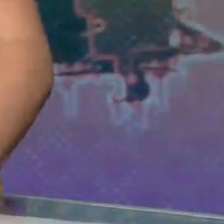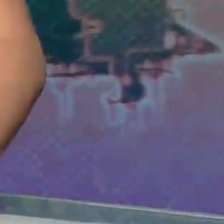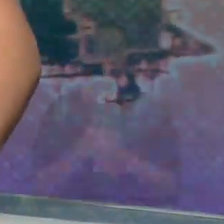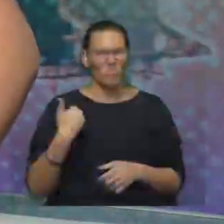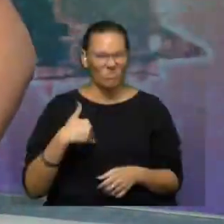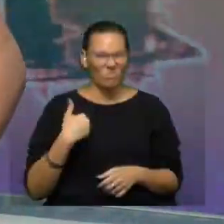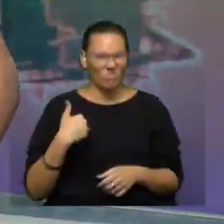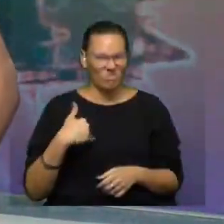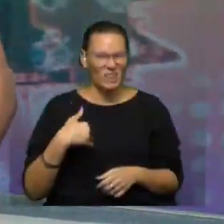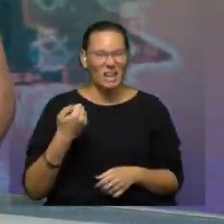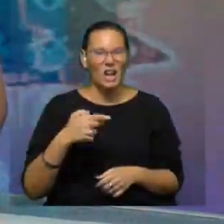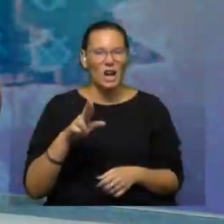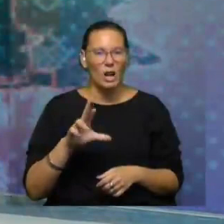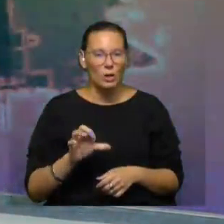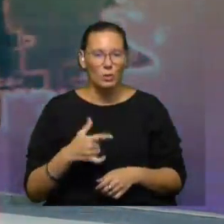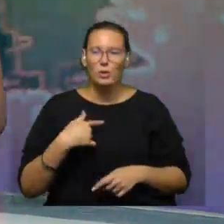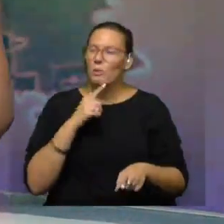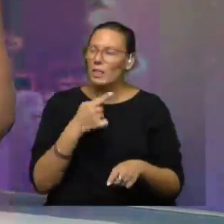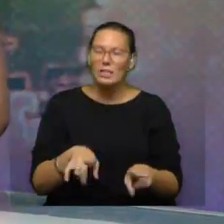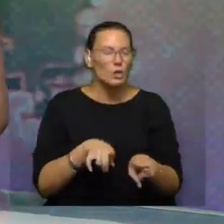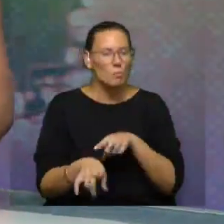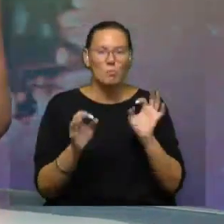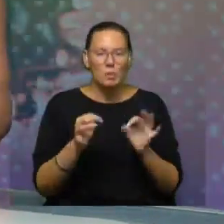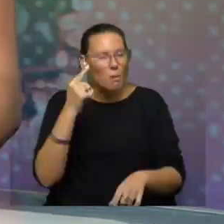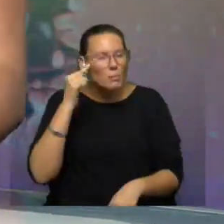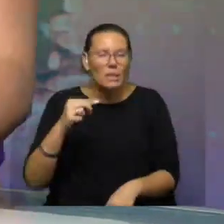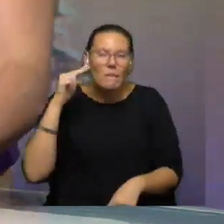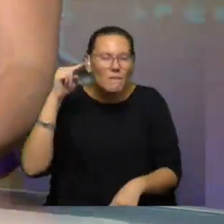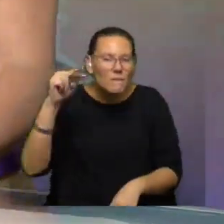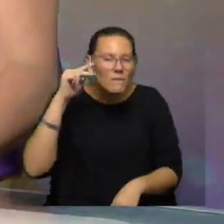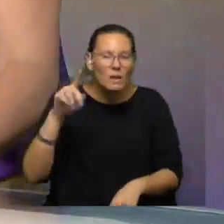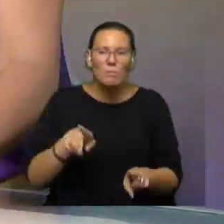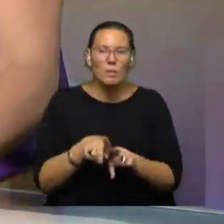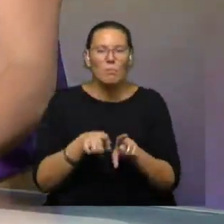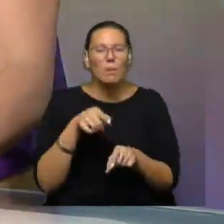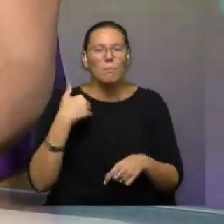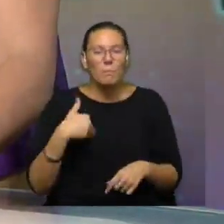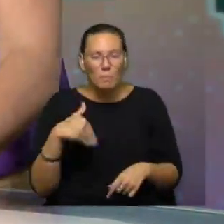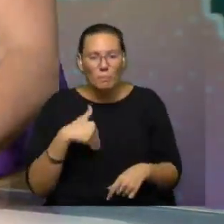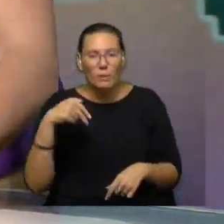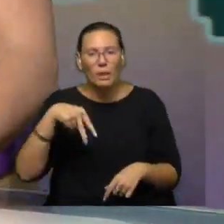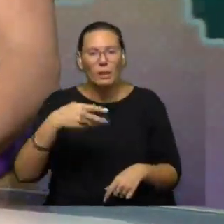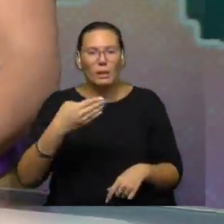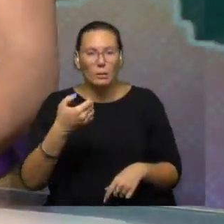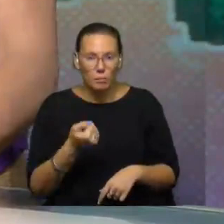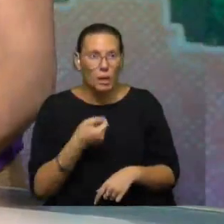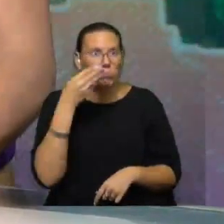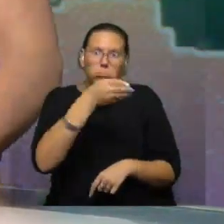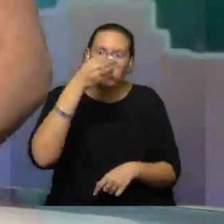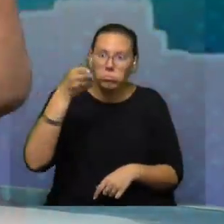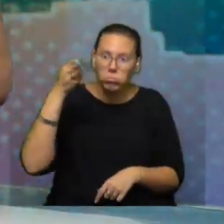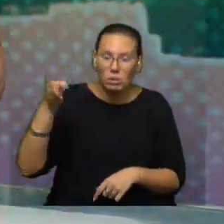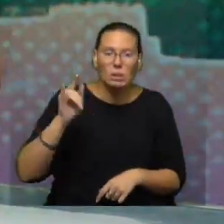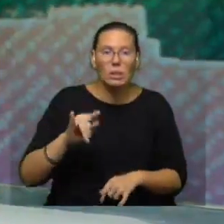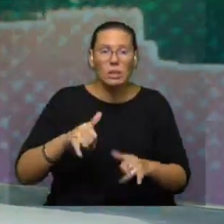Va a extrañar a Agus, ir a, pensando exactamente lo mismo. A los partidos de la NBA, exactamente. Ya pasó unos cuantos. Sí, y